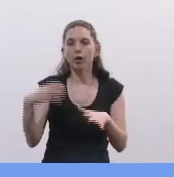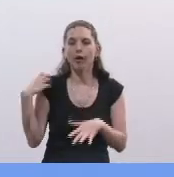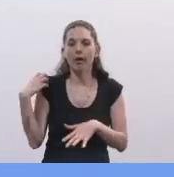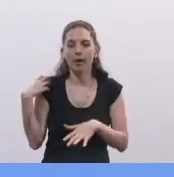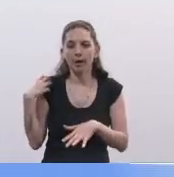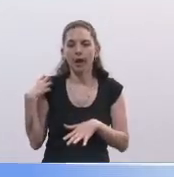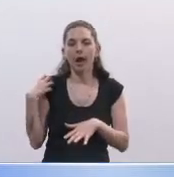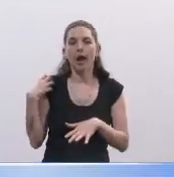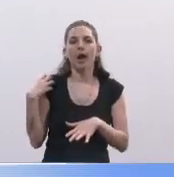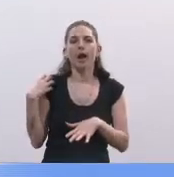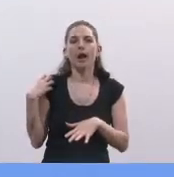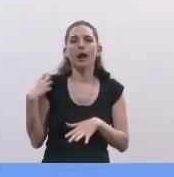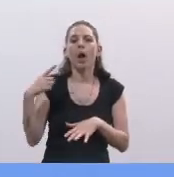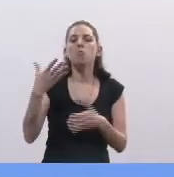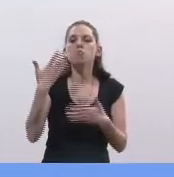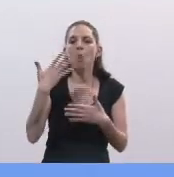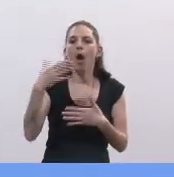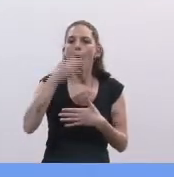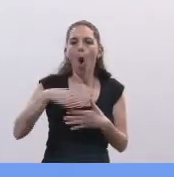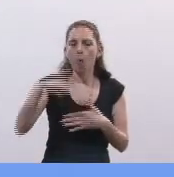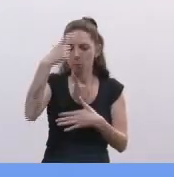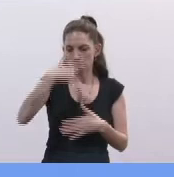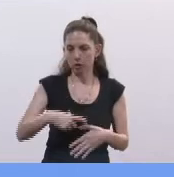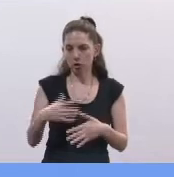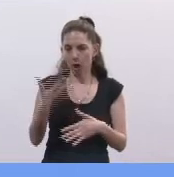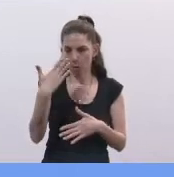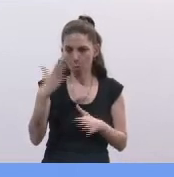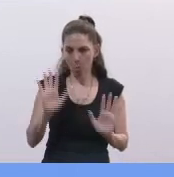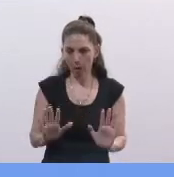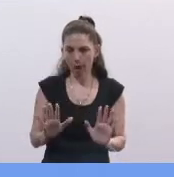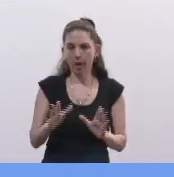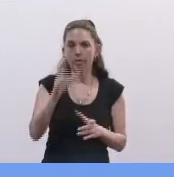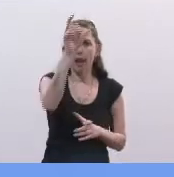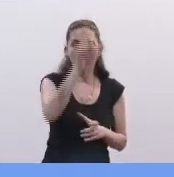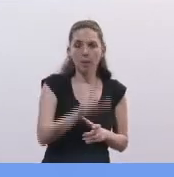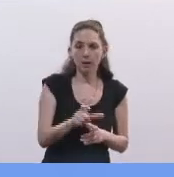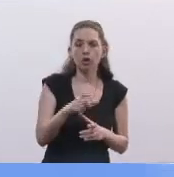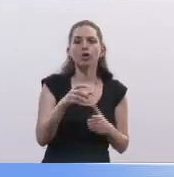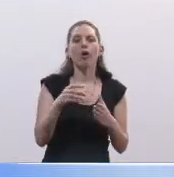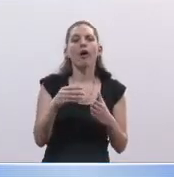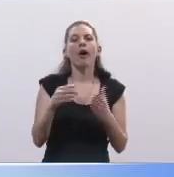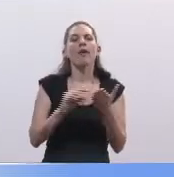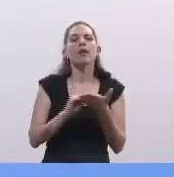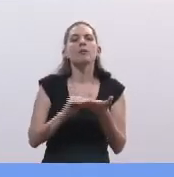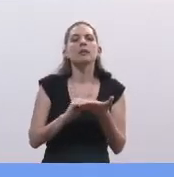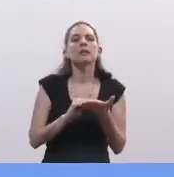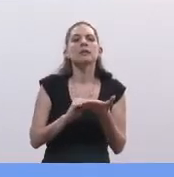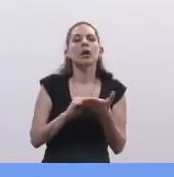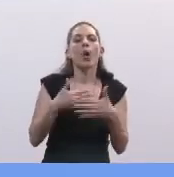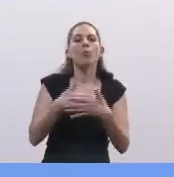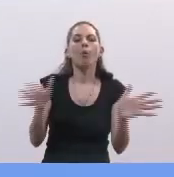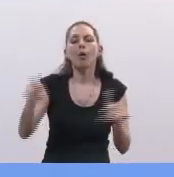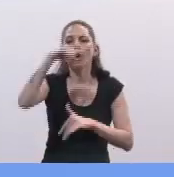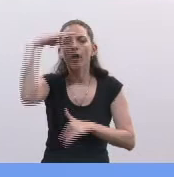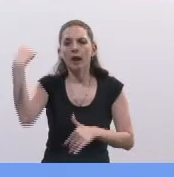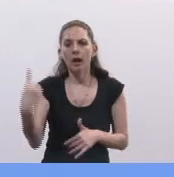podrá dejar a salvo su opinión personal. El integrante del Ministerio Público de la Nación que considere